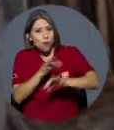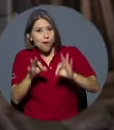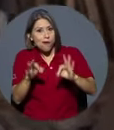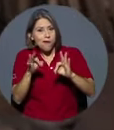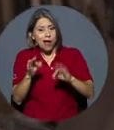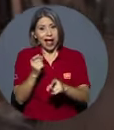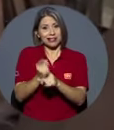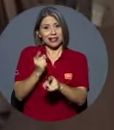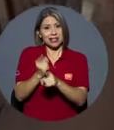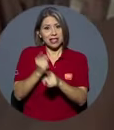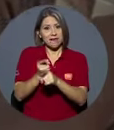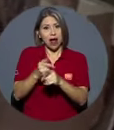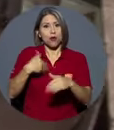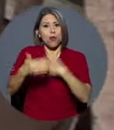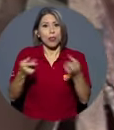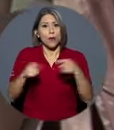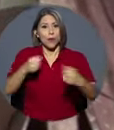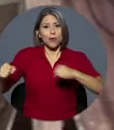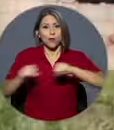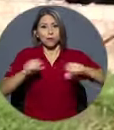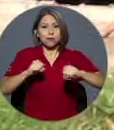frente a lo que son los sismos, por ejemplo.